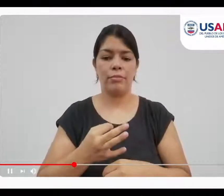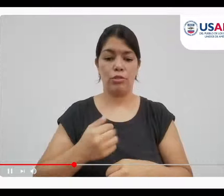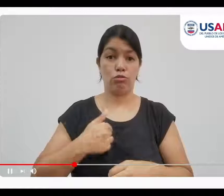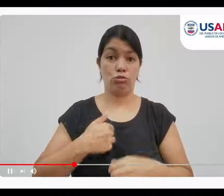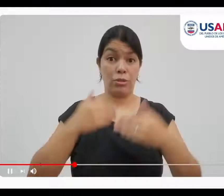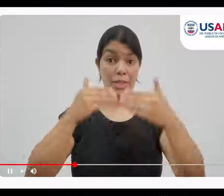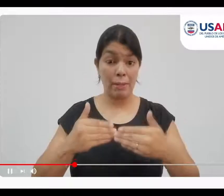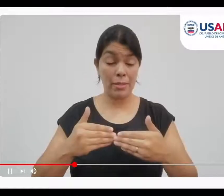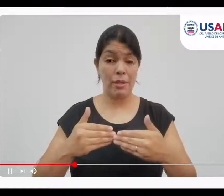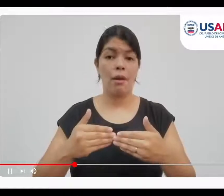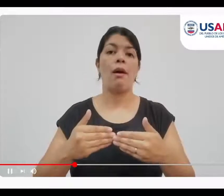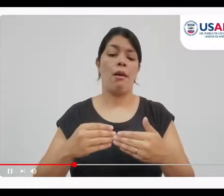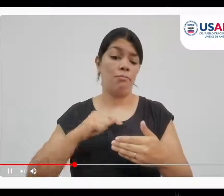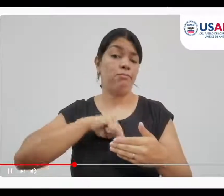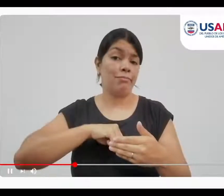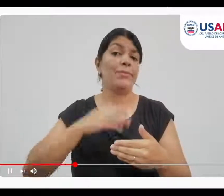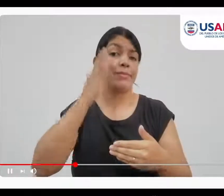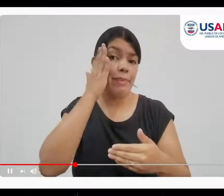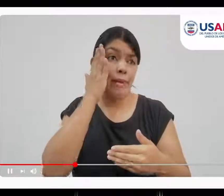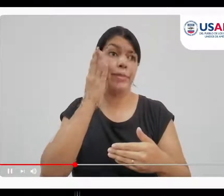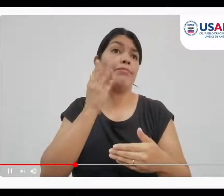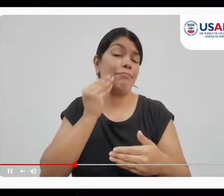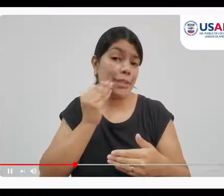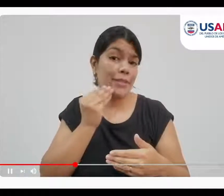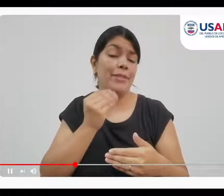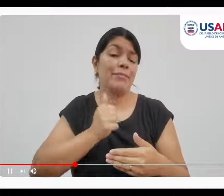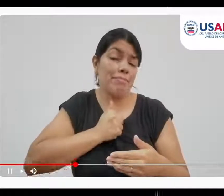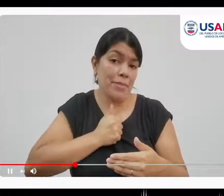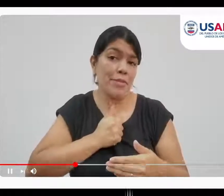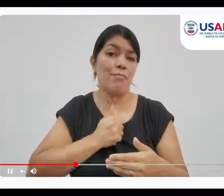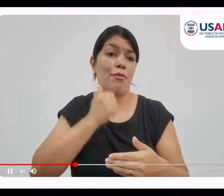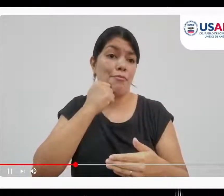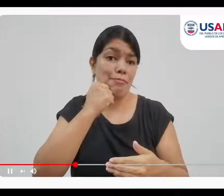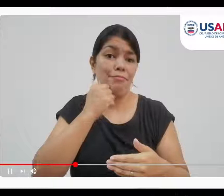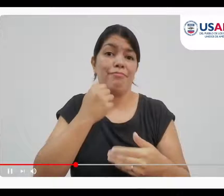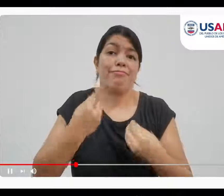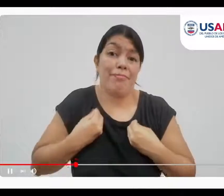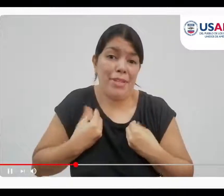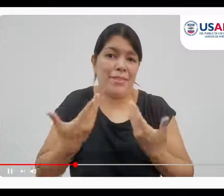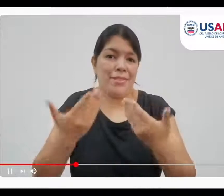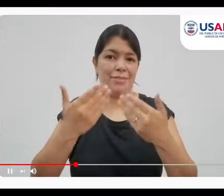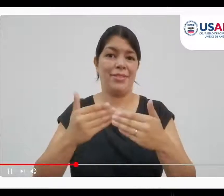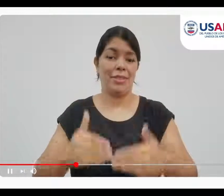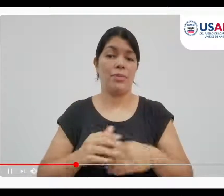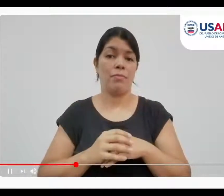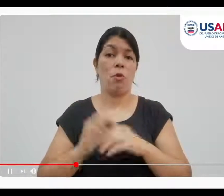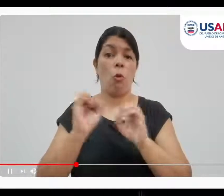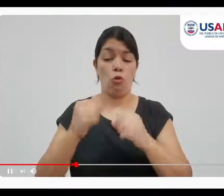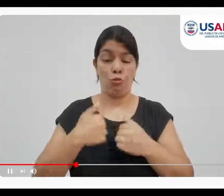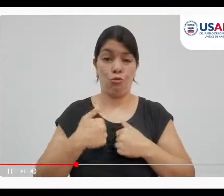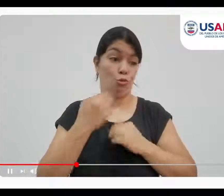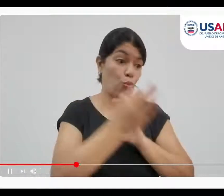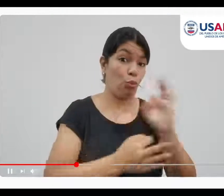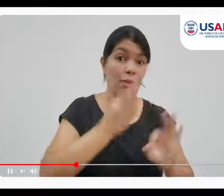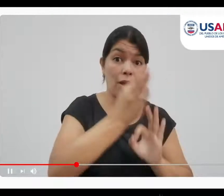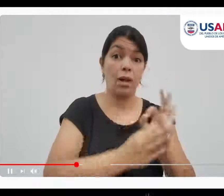es la persona que sabe qué es lo que está viviendo, cómo es la vida que se lleva con estas personas.